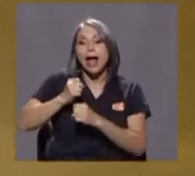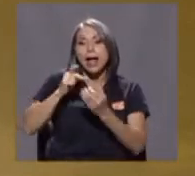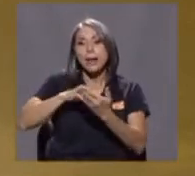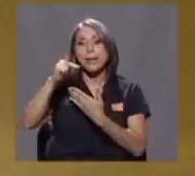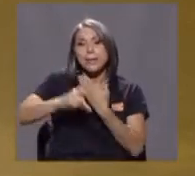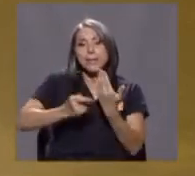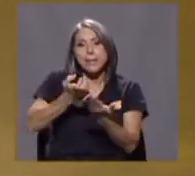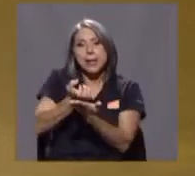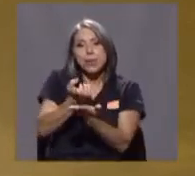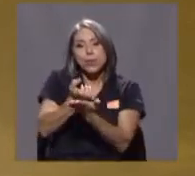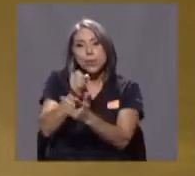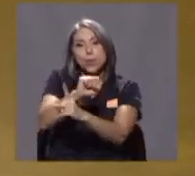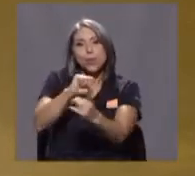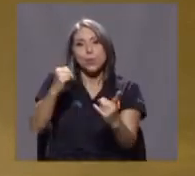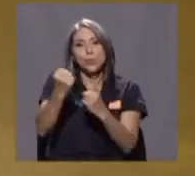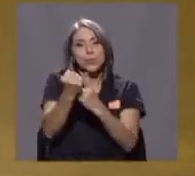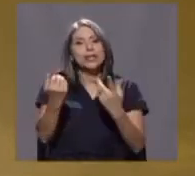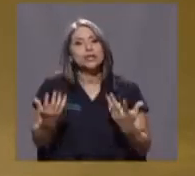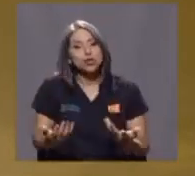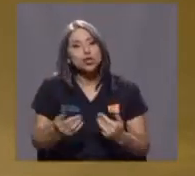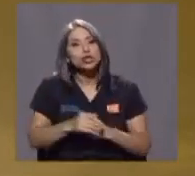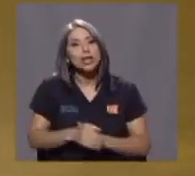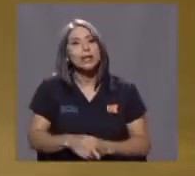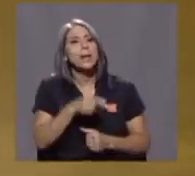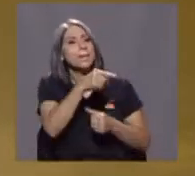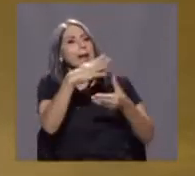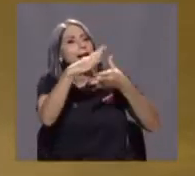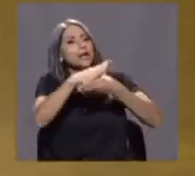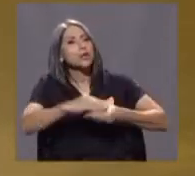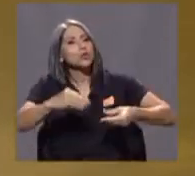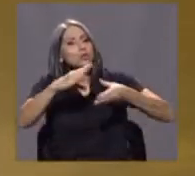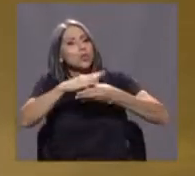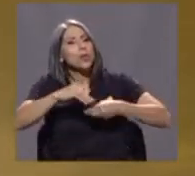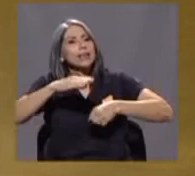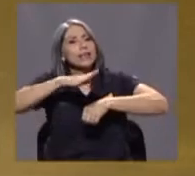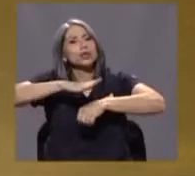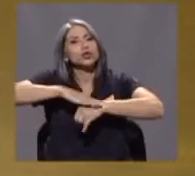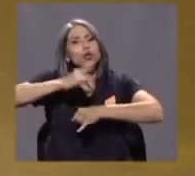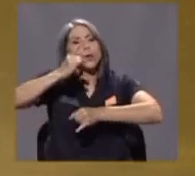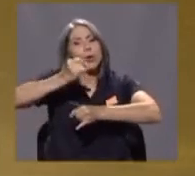pues a que nos cuente de una instancia